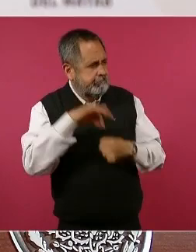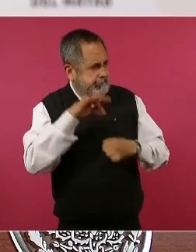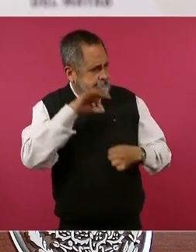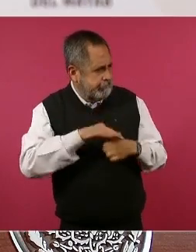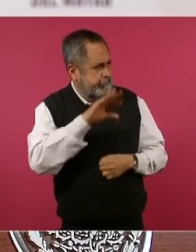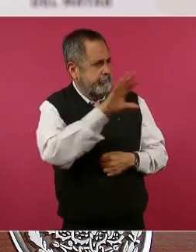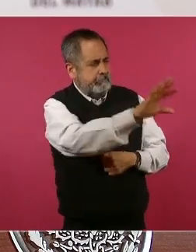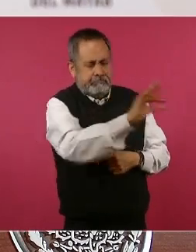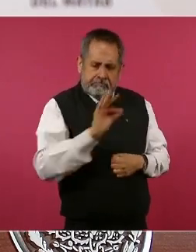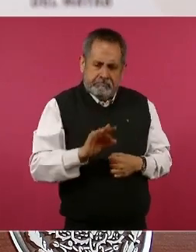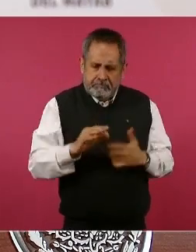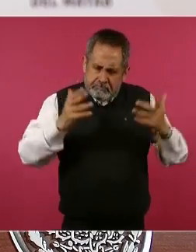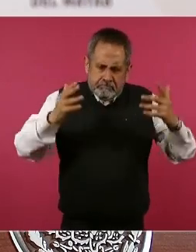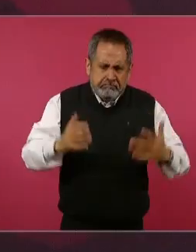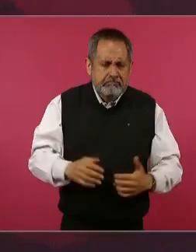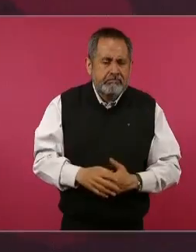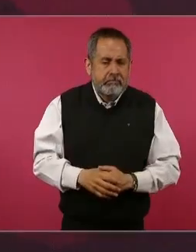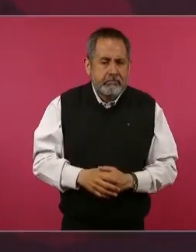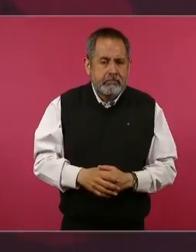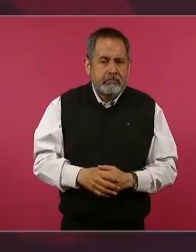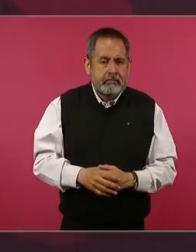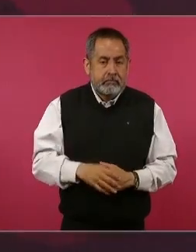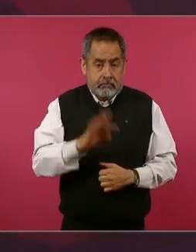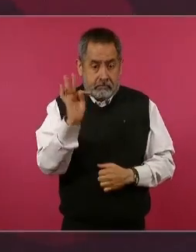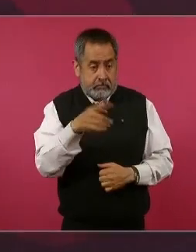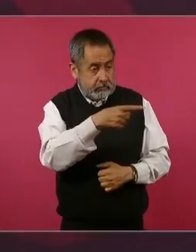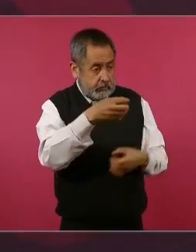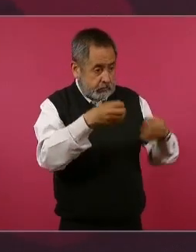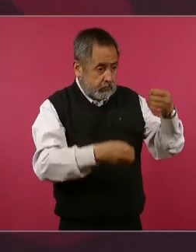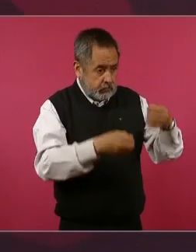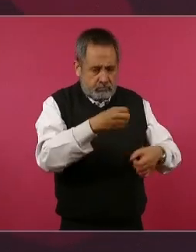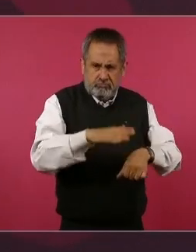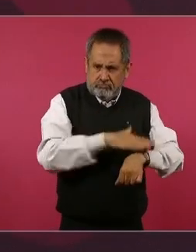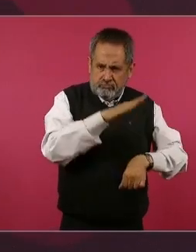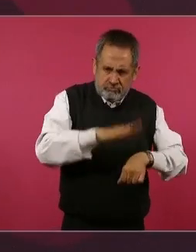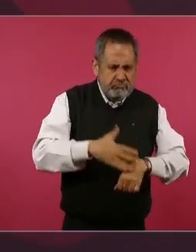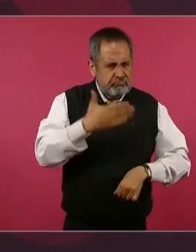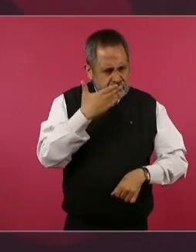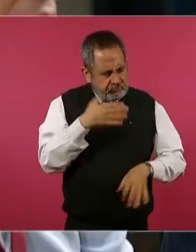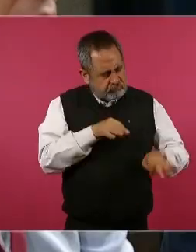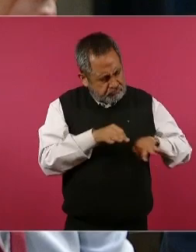Si el juez ha hecho bien su trabajo